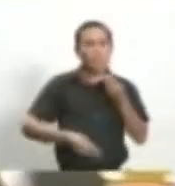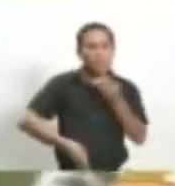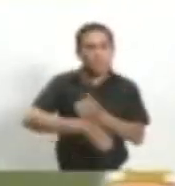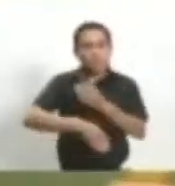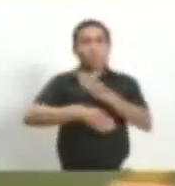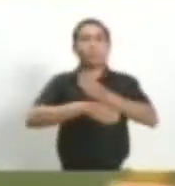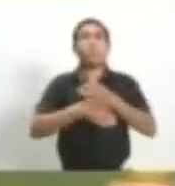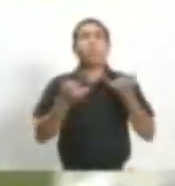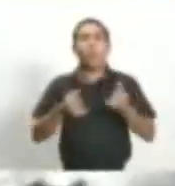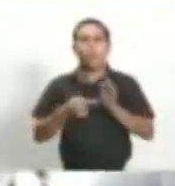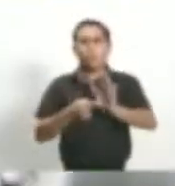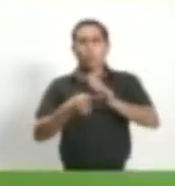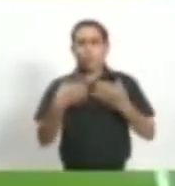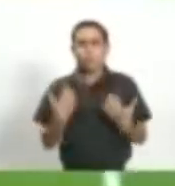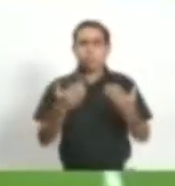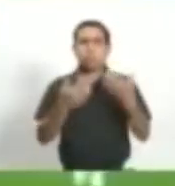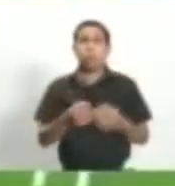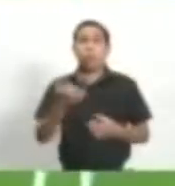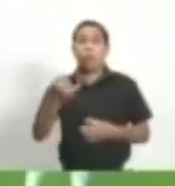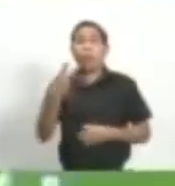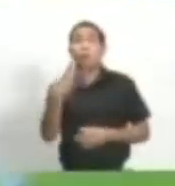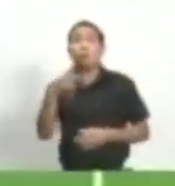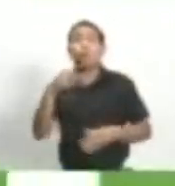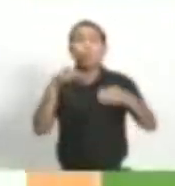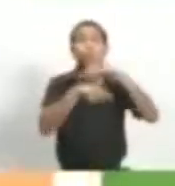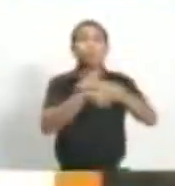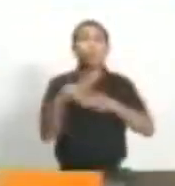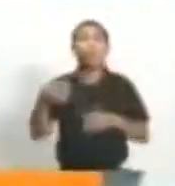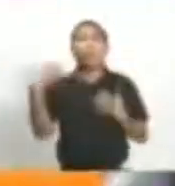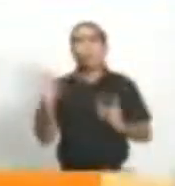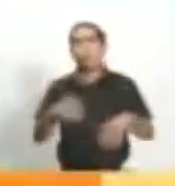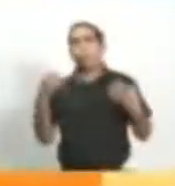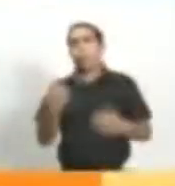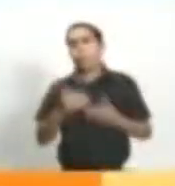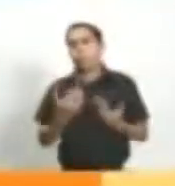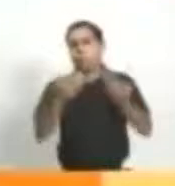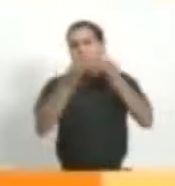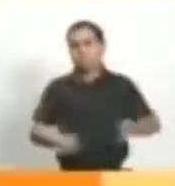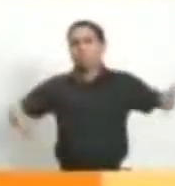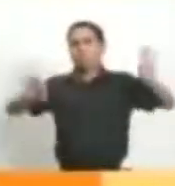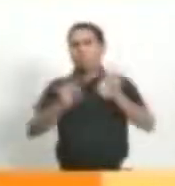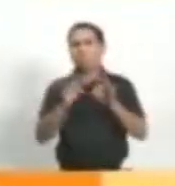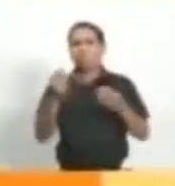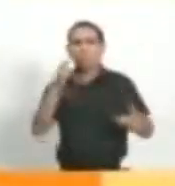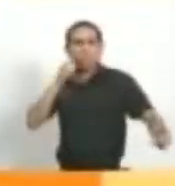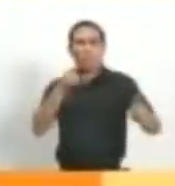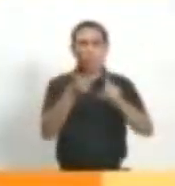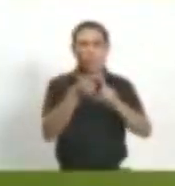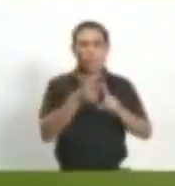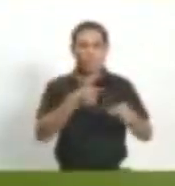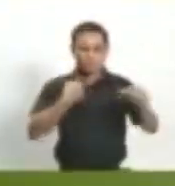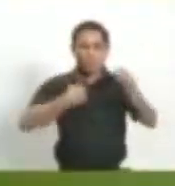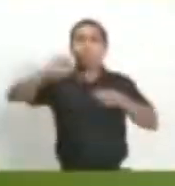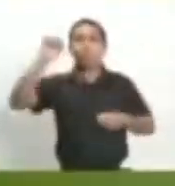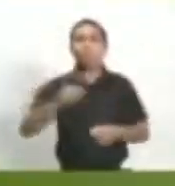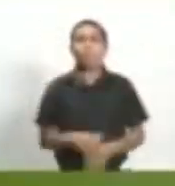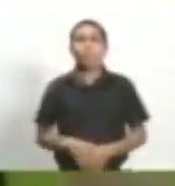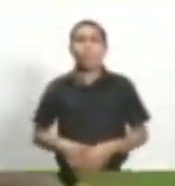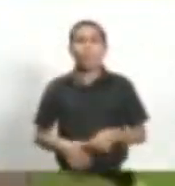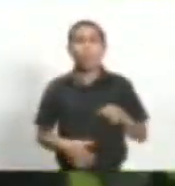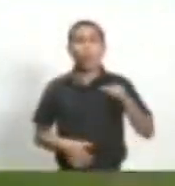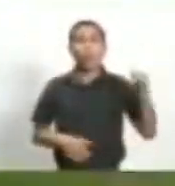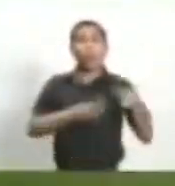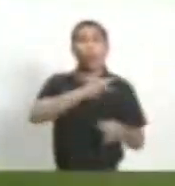la temporada. Juntos tienen 12 goles en esta Champions, una dupla goleadora que le apunta a dar la sorpresa. Enfrente estará